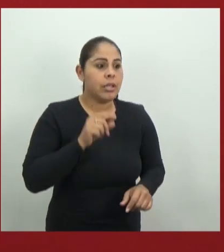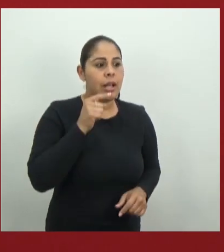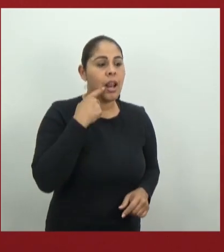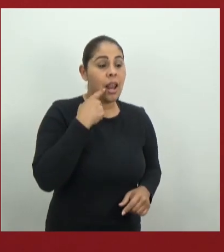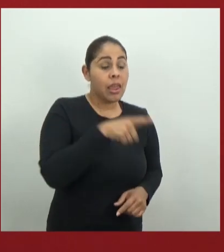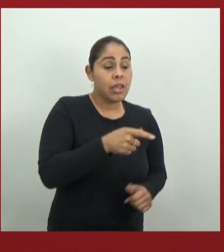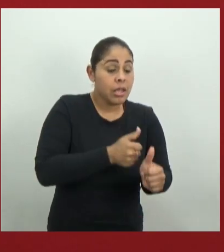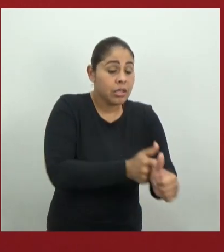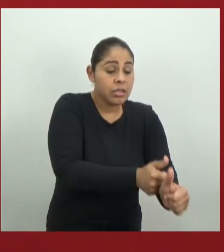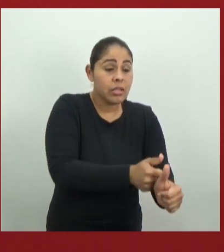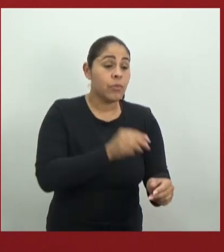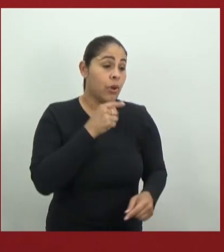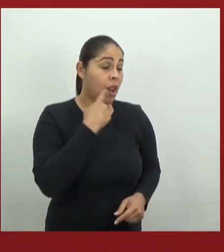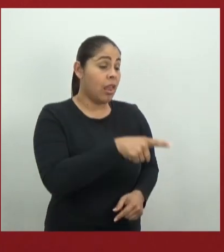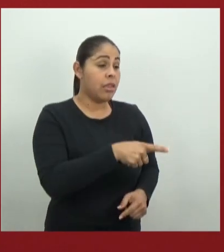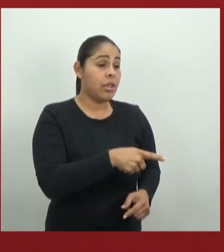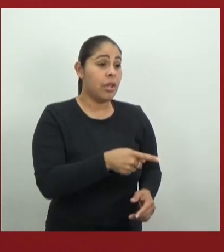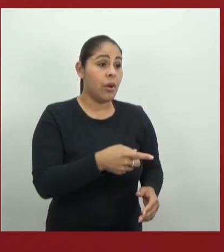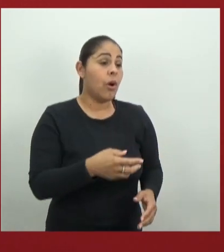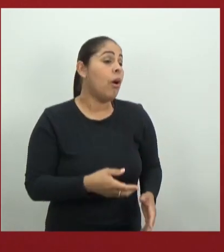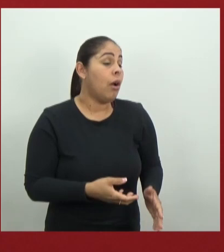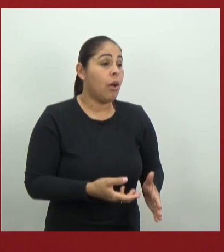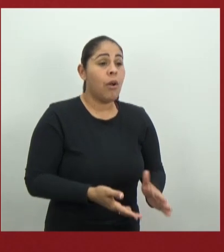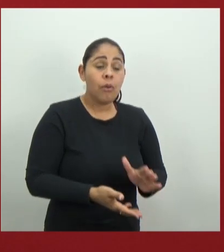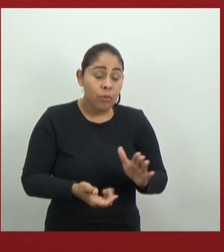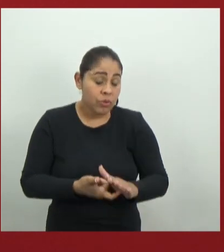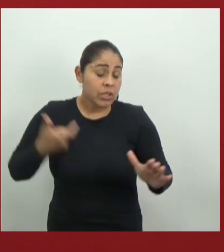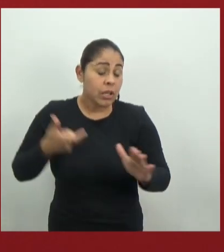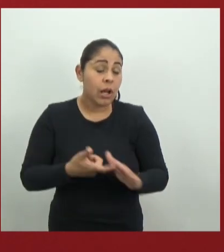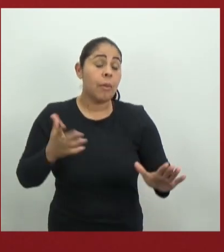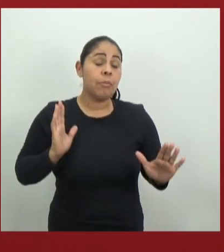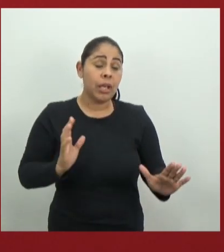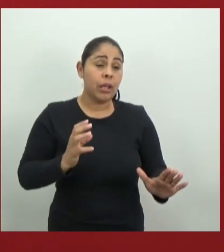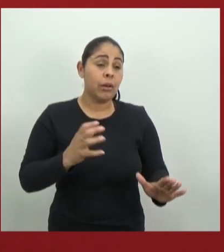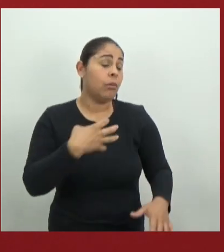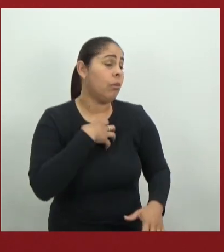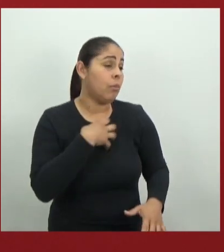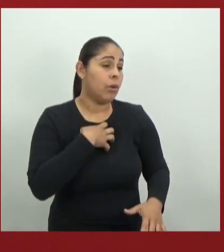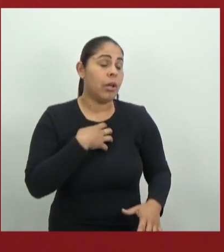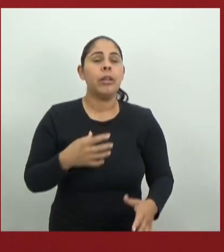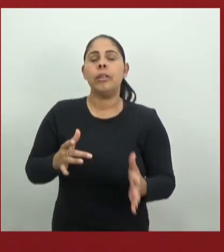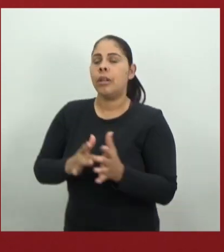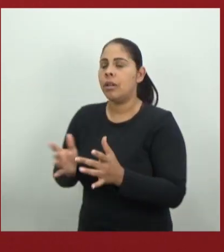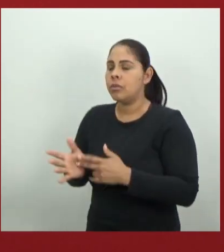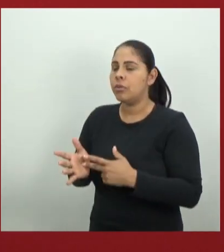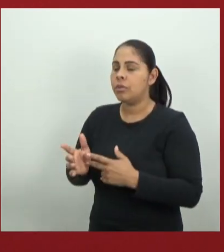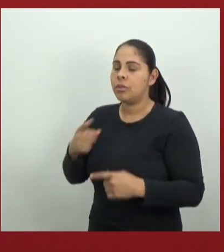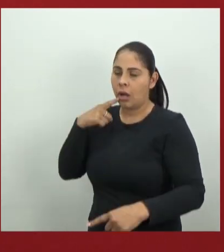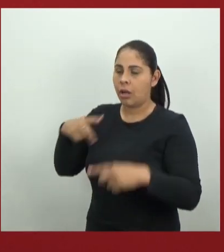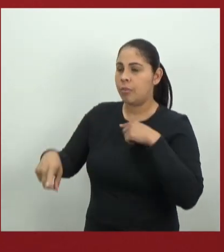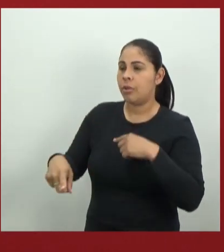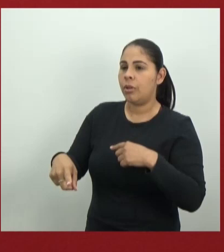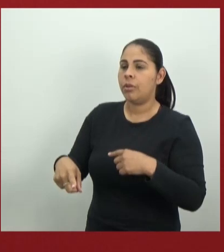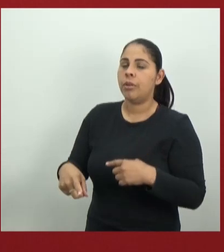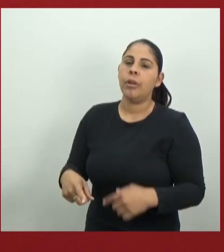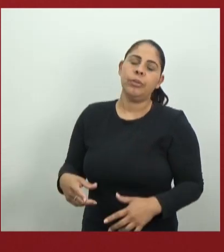pudieron. Respondiendo Jesús dijo: Oh generación incrédula y perversa, ¿hasta